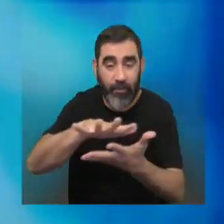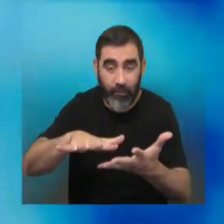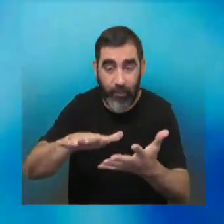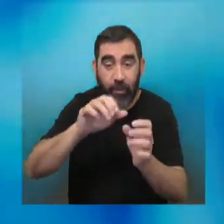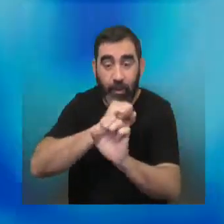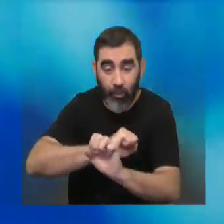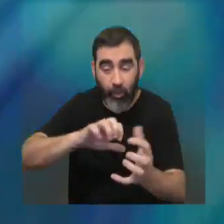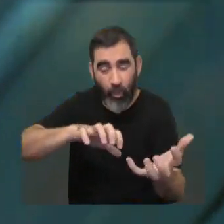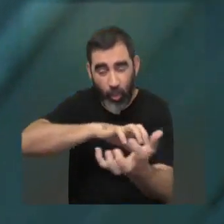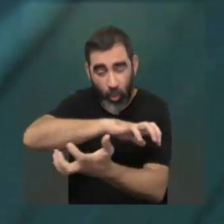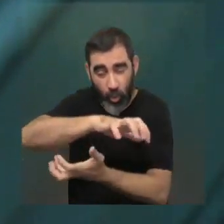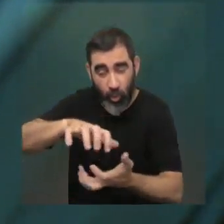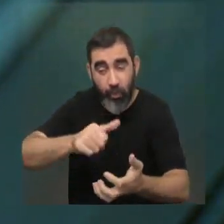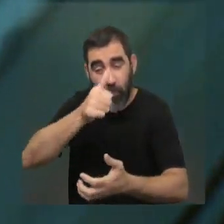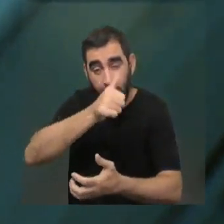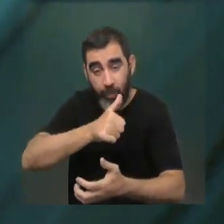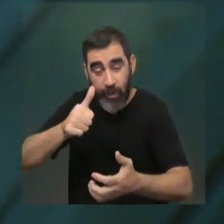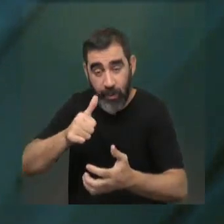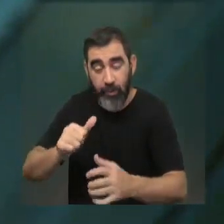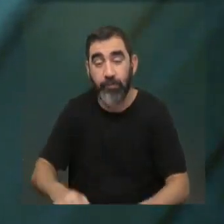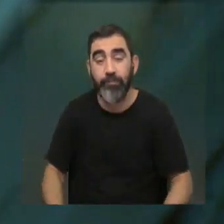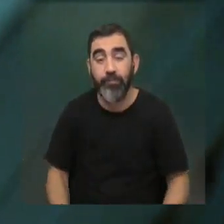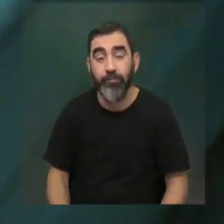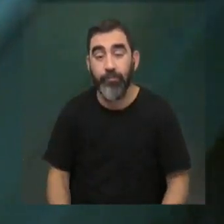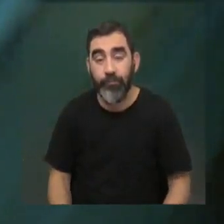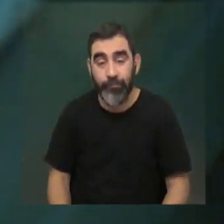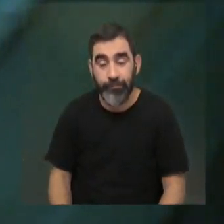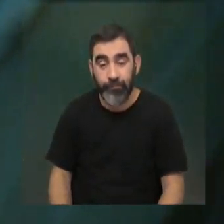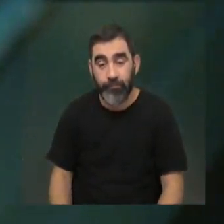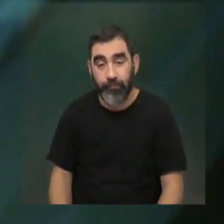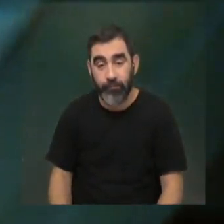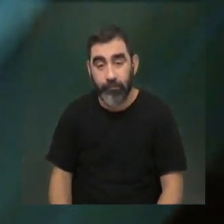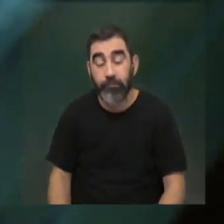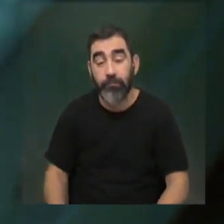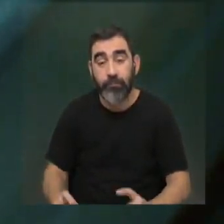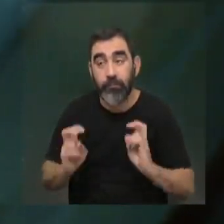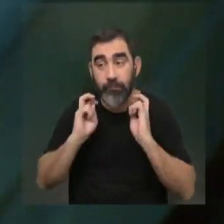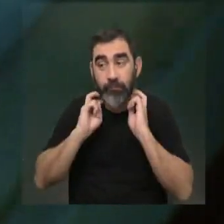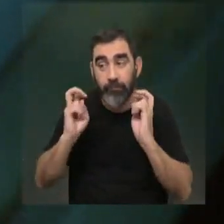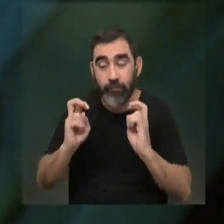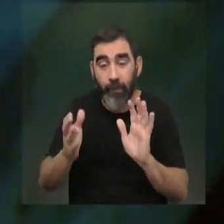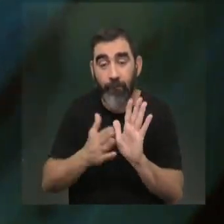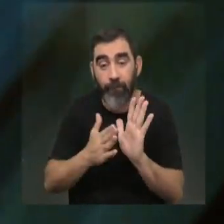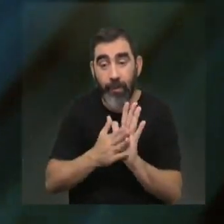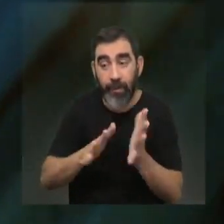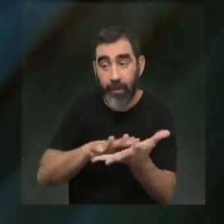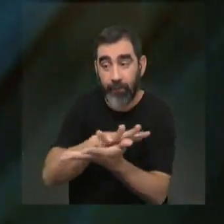altamente complicadas en software que corre IA y que estresa al máximo el concepto de verificación,